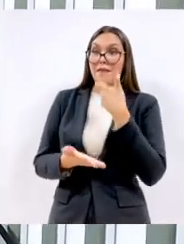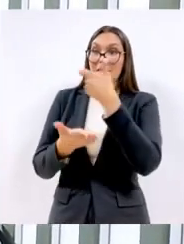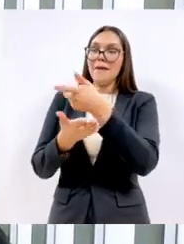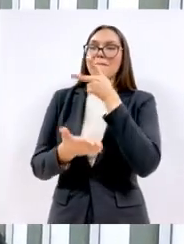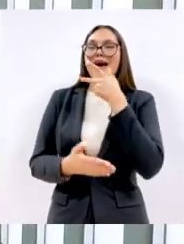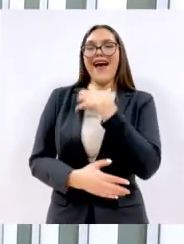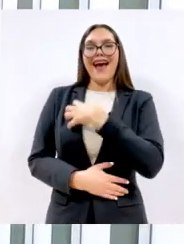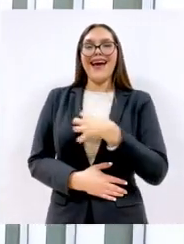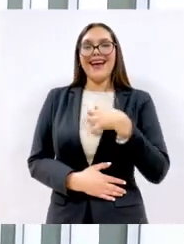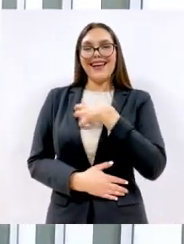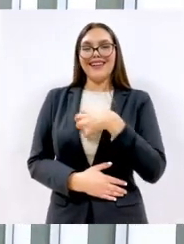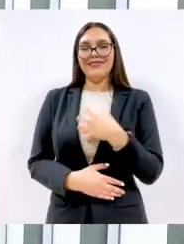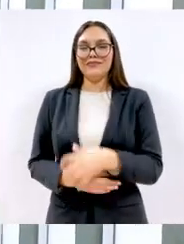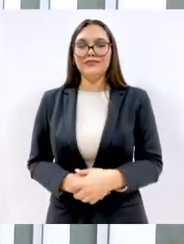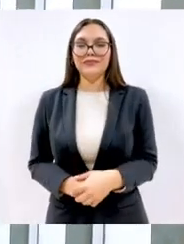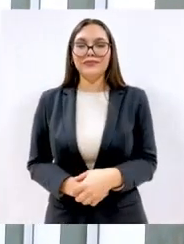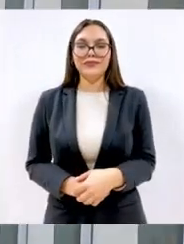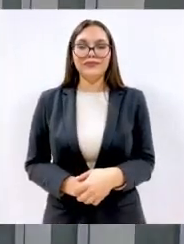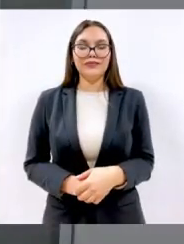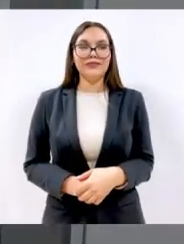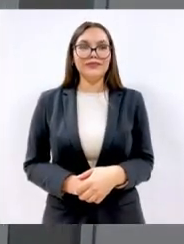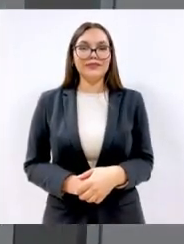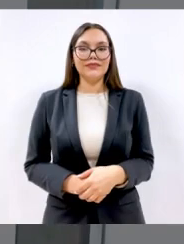primer salario como maestra.